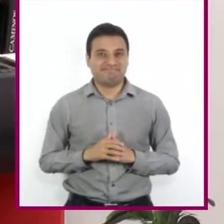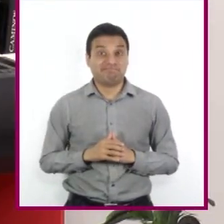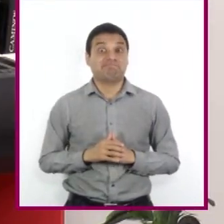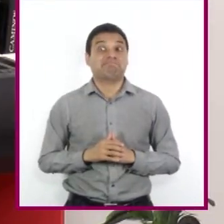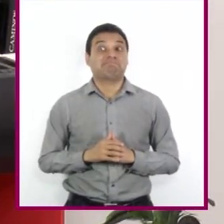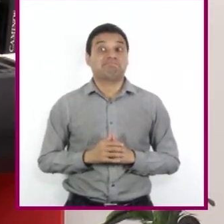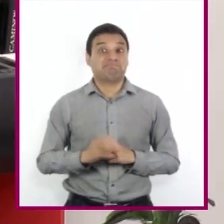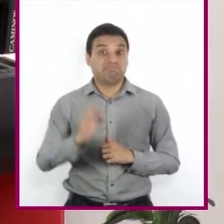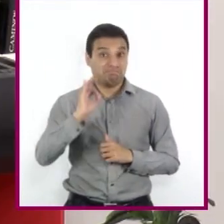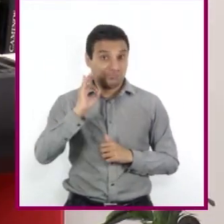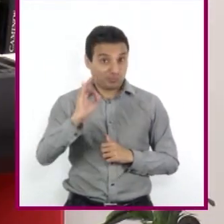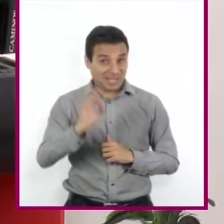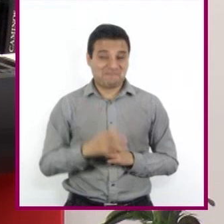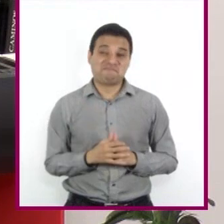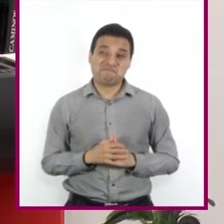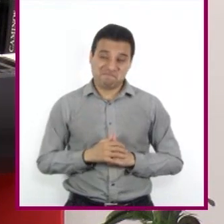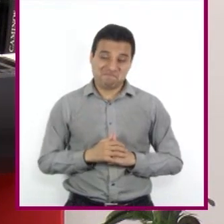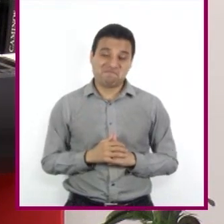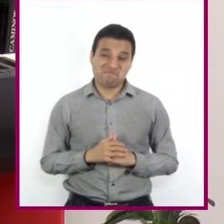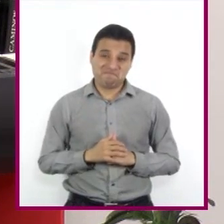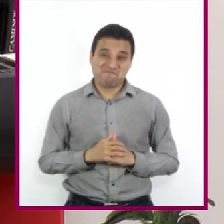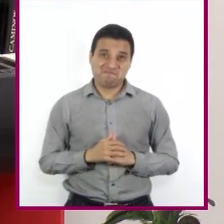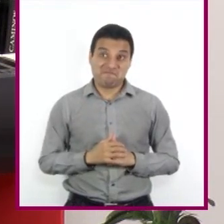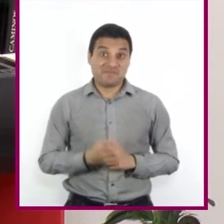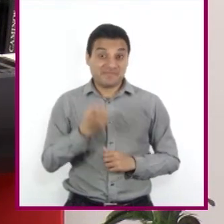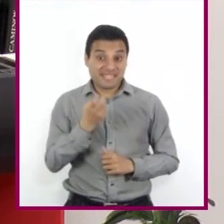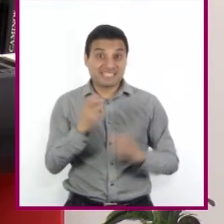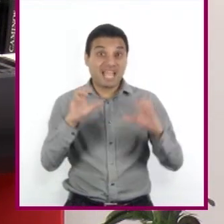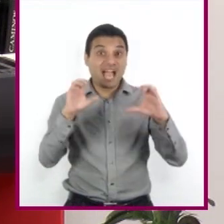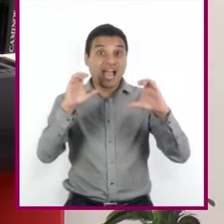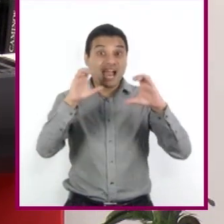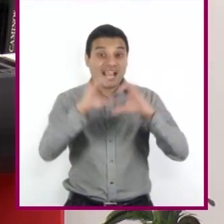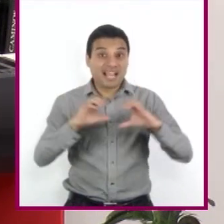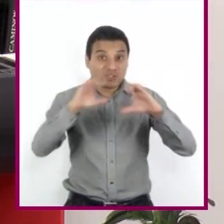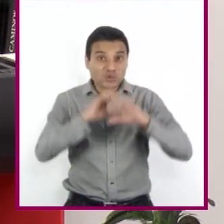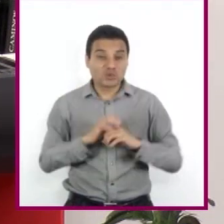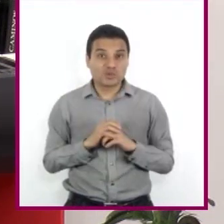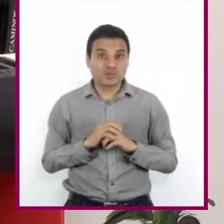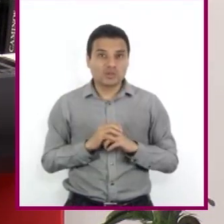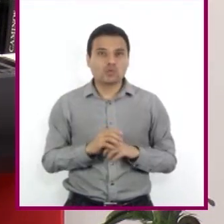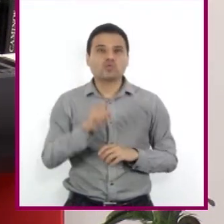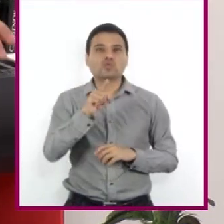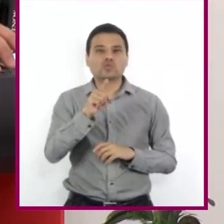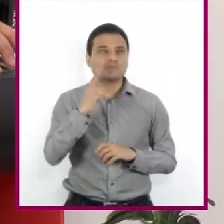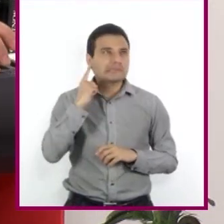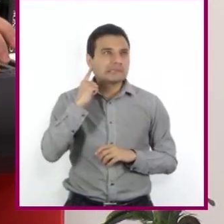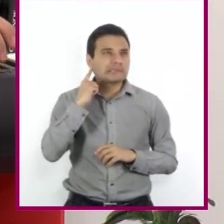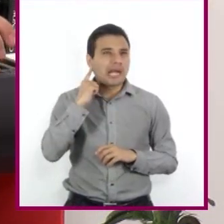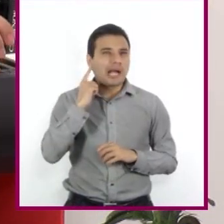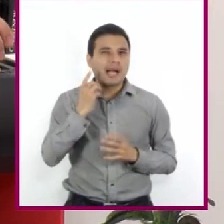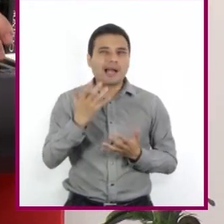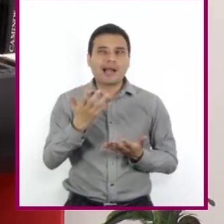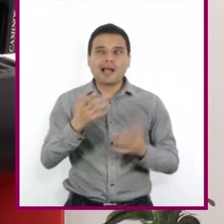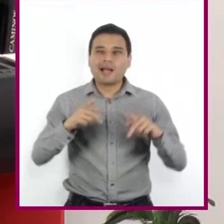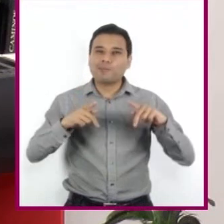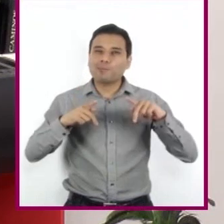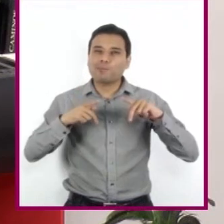¡Qué bien que sí se entendió! ¿Y esta melodía a poco no les recuerda a alguien